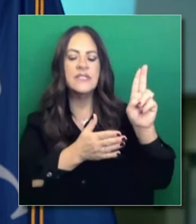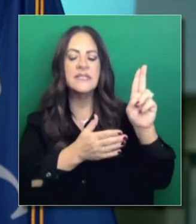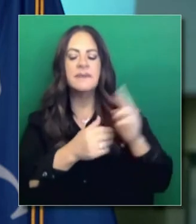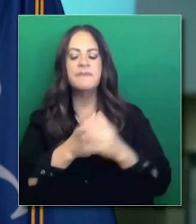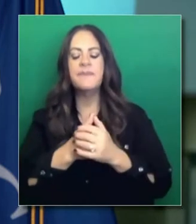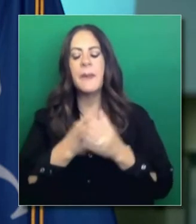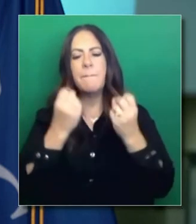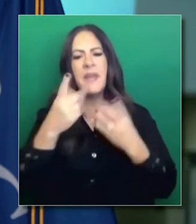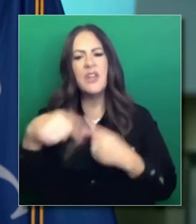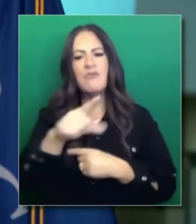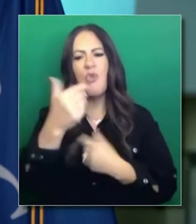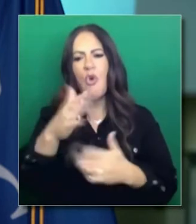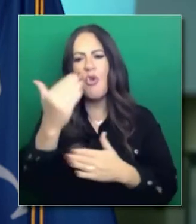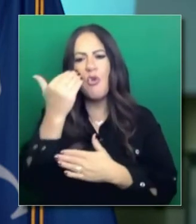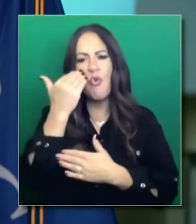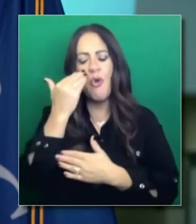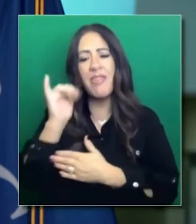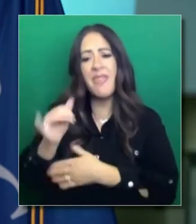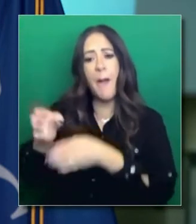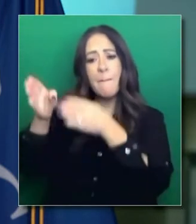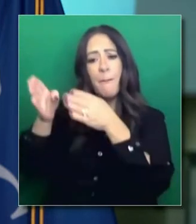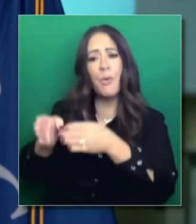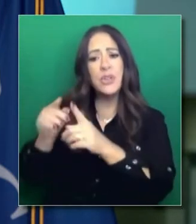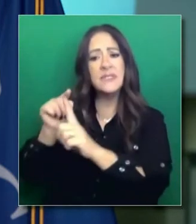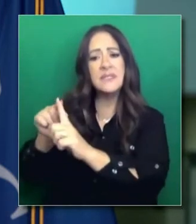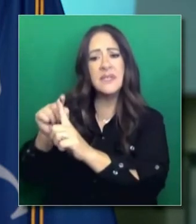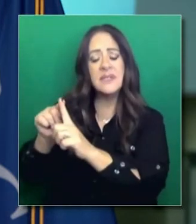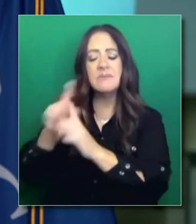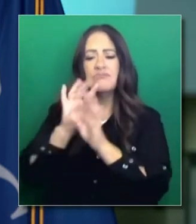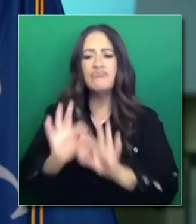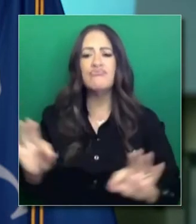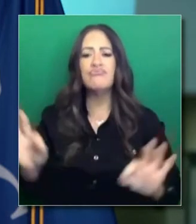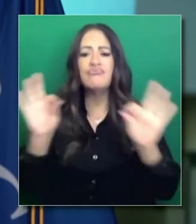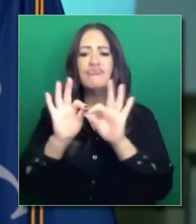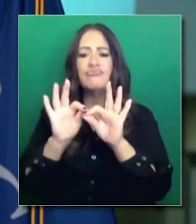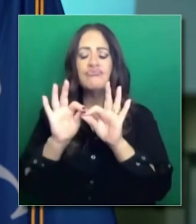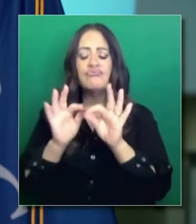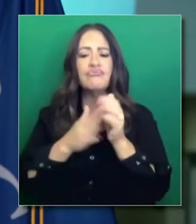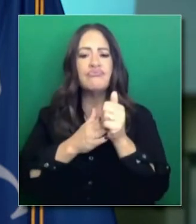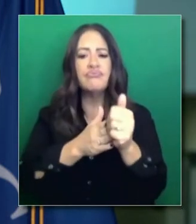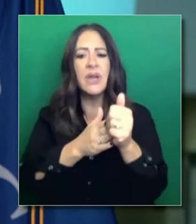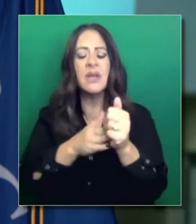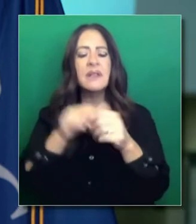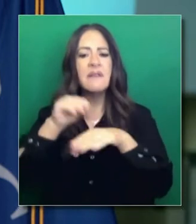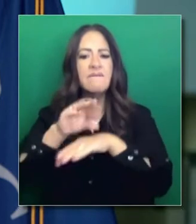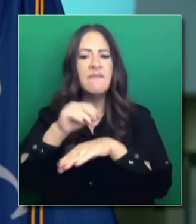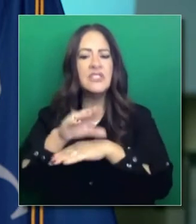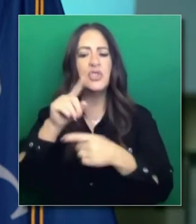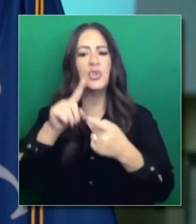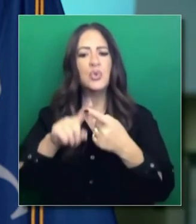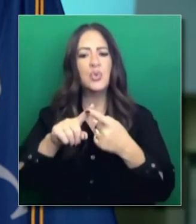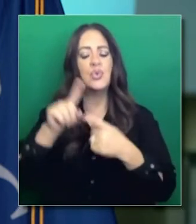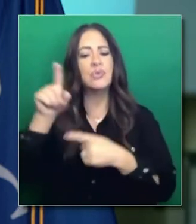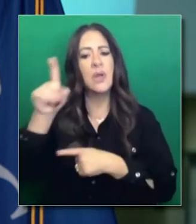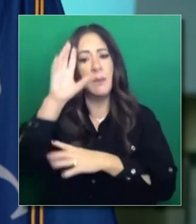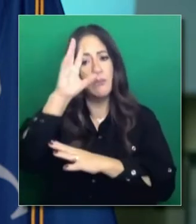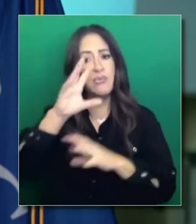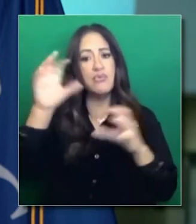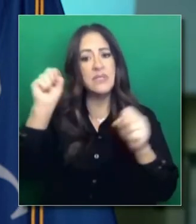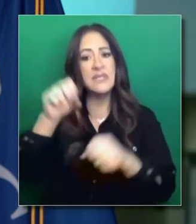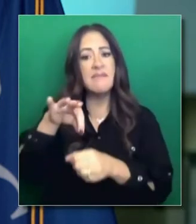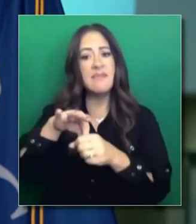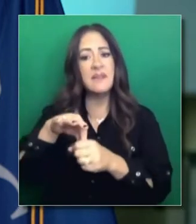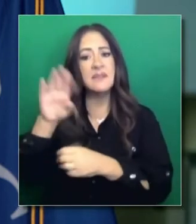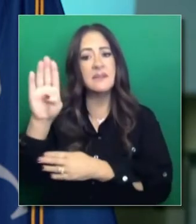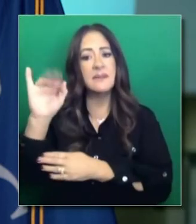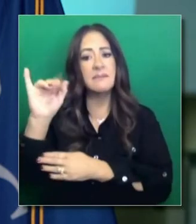sistema, nuestras creencias, nuestra ideología tras nuestros planes. Y ella ha sido crítica, asesora